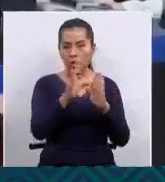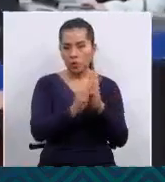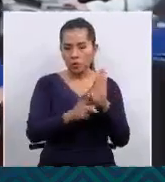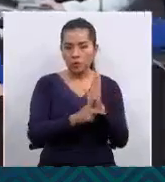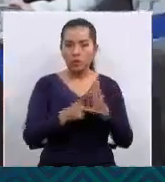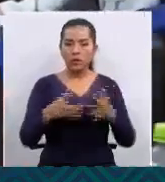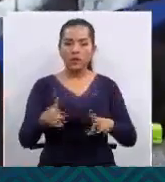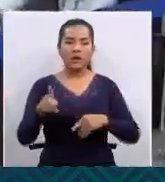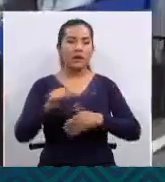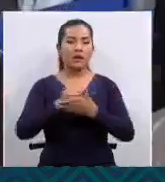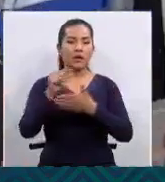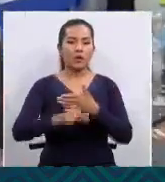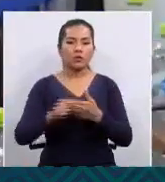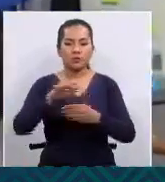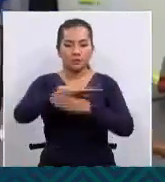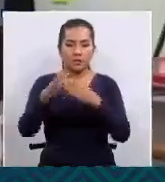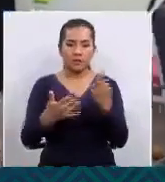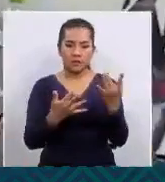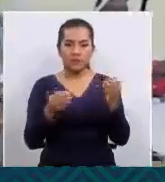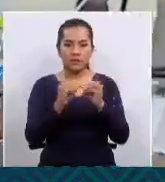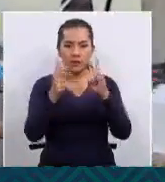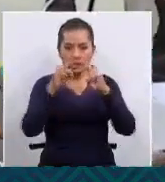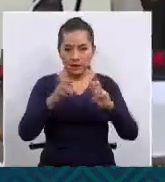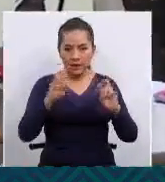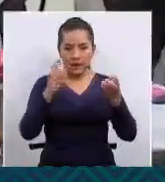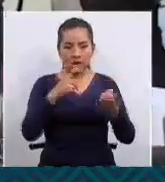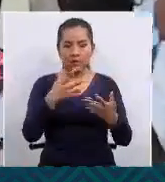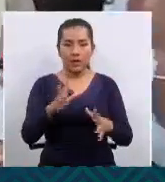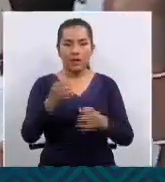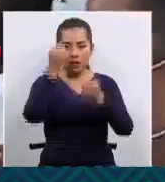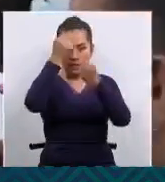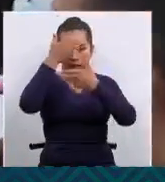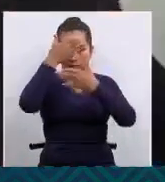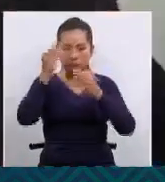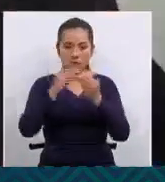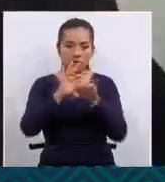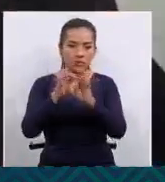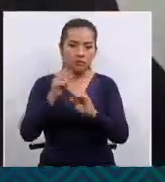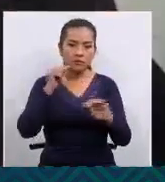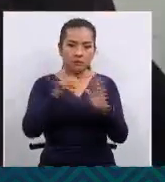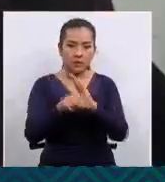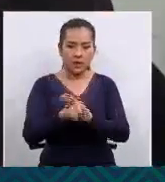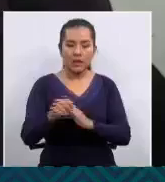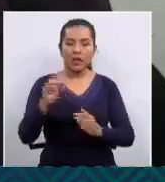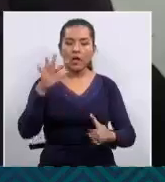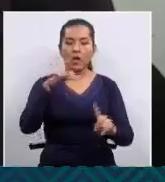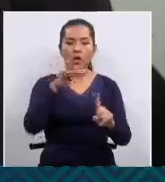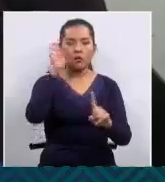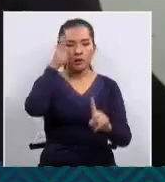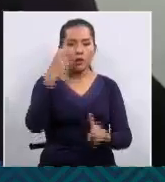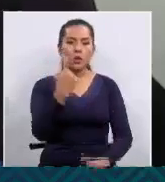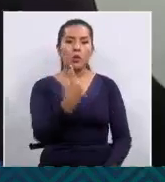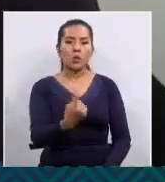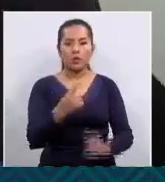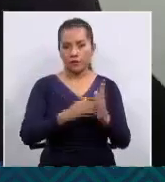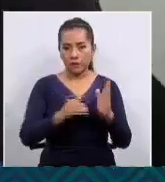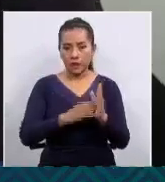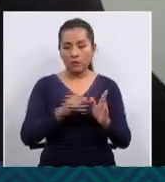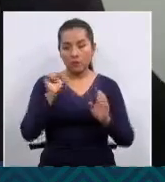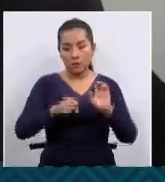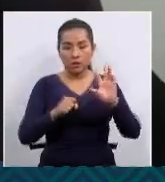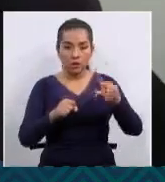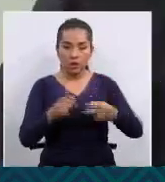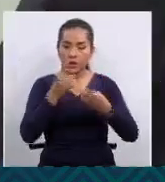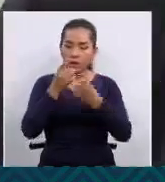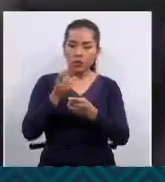investigación del caso Golpe de Estado 1 por terrorismo y conspiración. La Fiscalía debería pronunciarse y definir si acusa a Áñez y